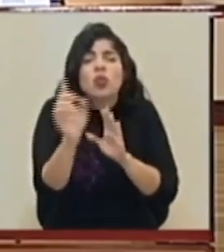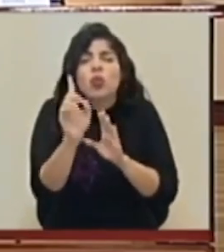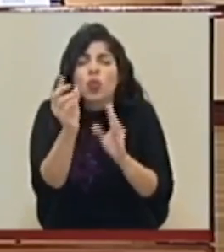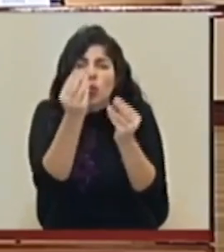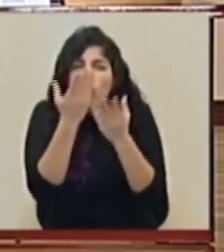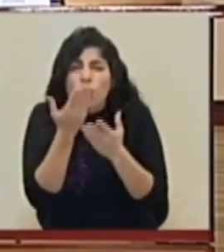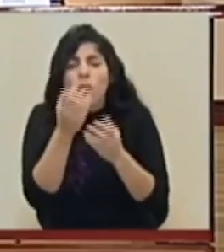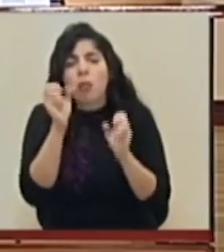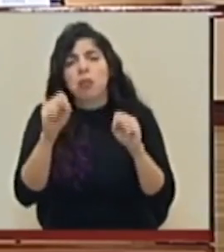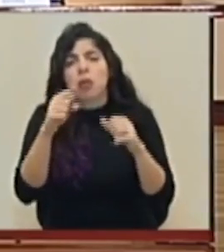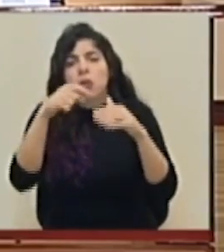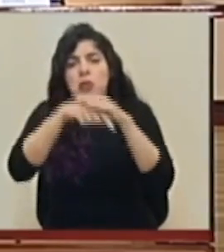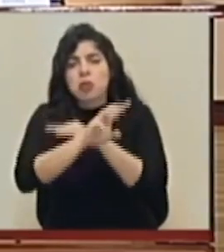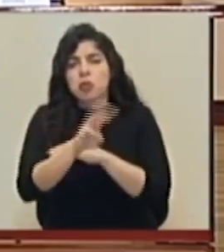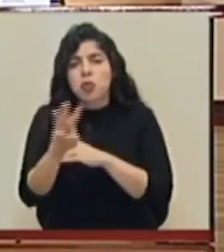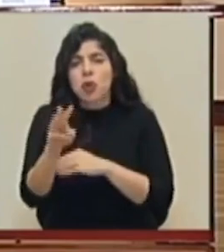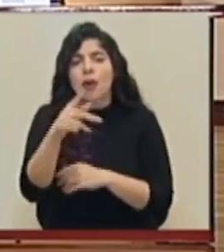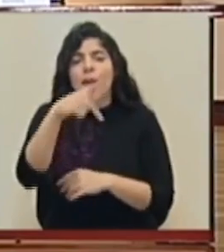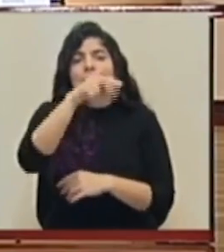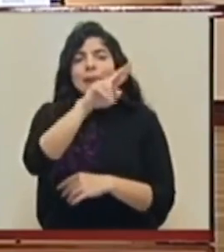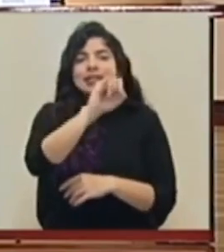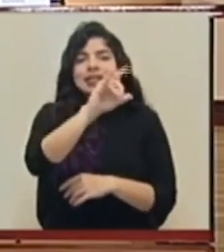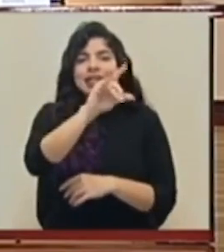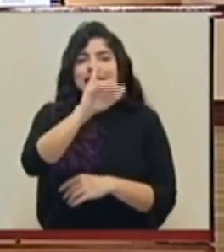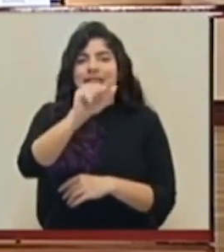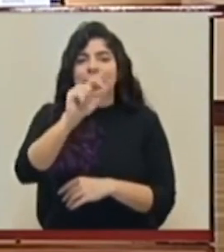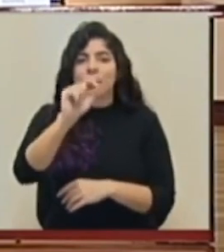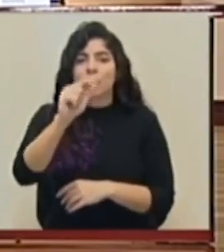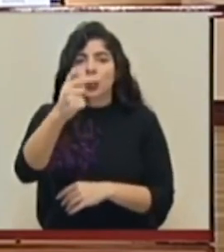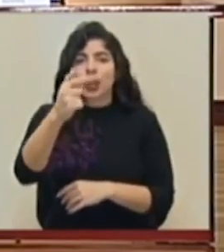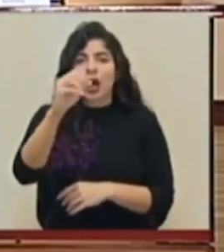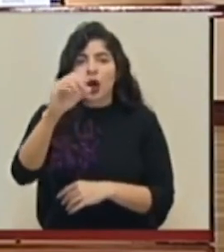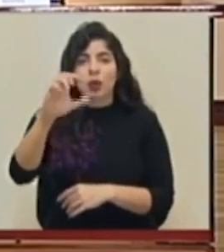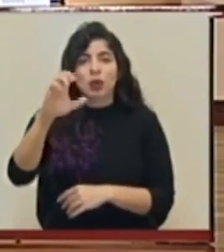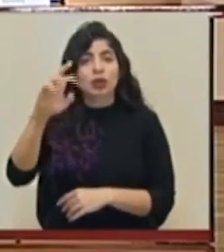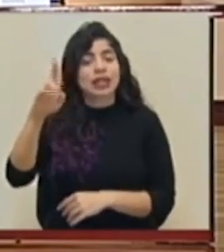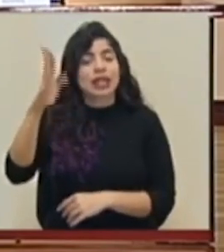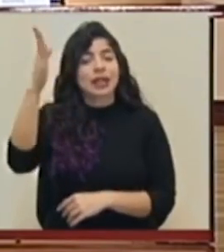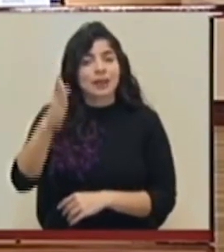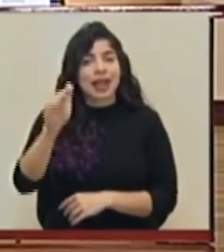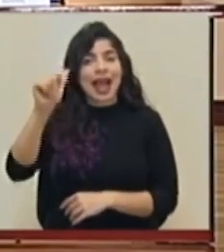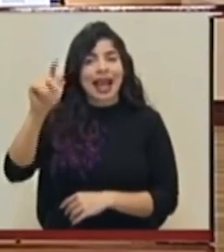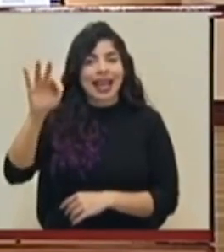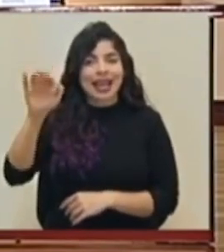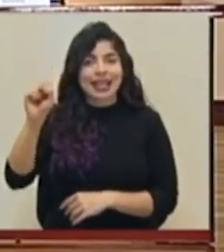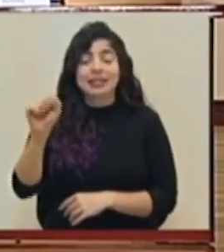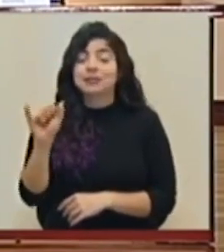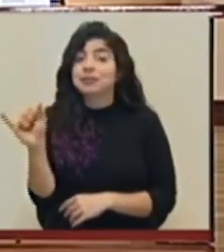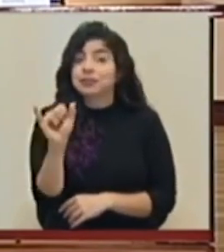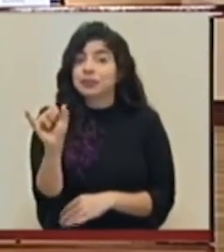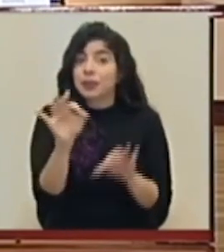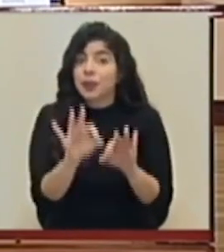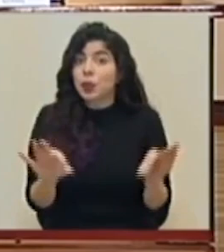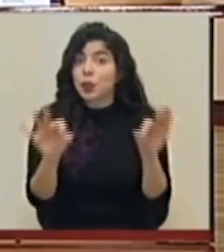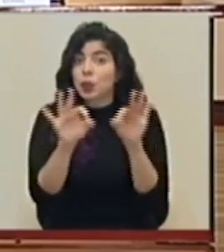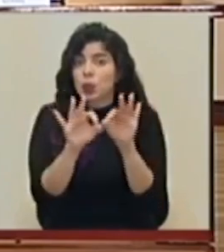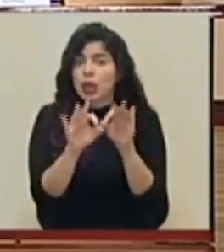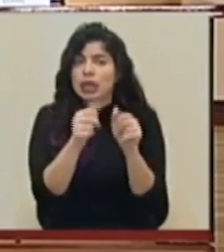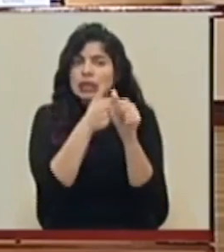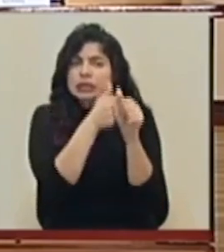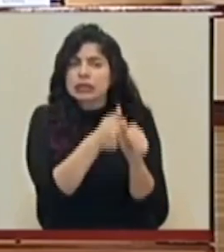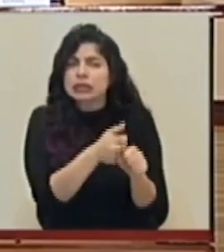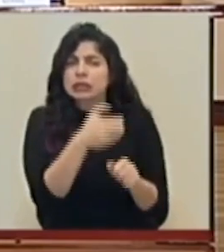pueden visitar el sitio presidencia.go.cr barra inclinada alertas. También importante seguir todas las